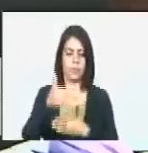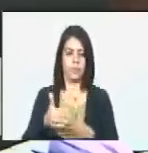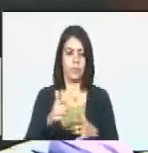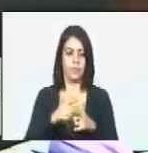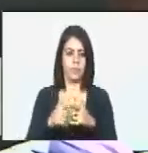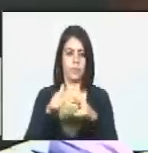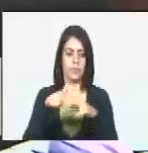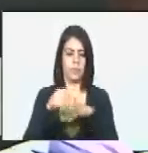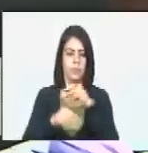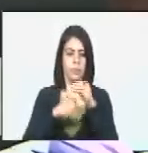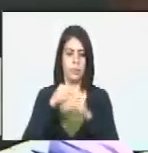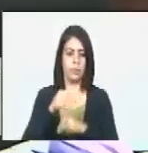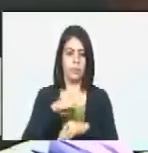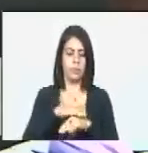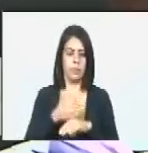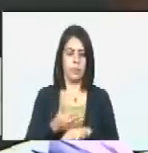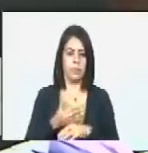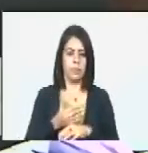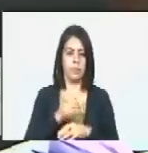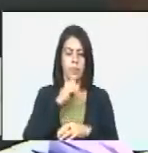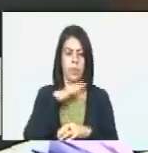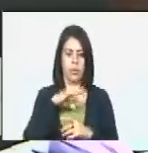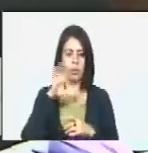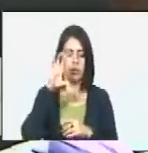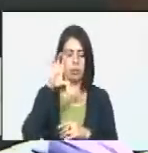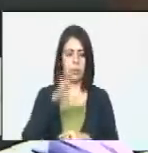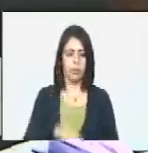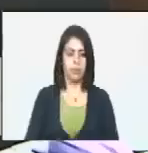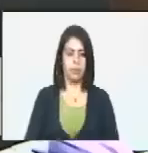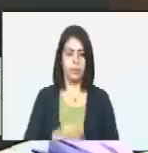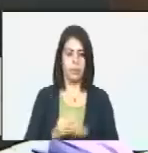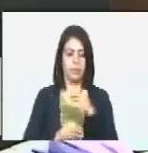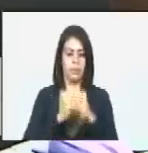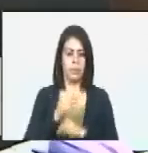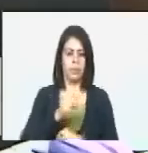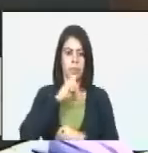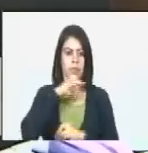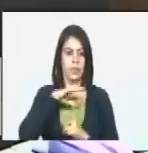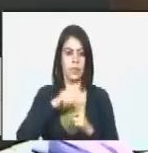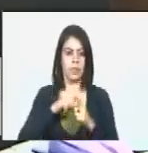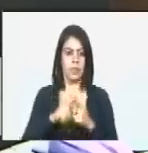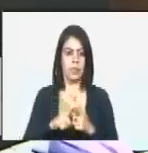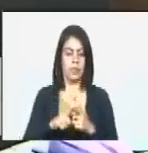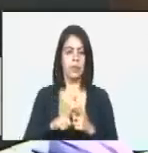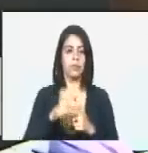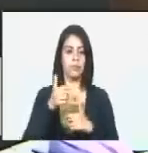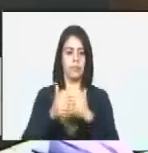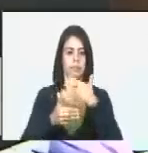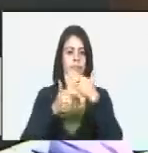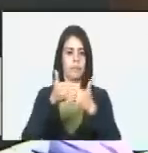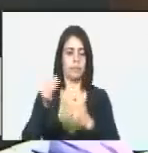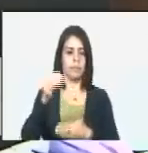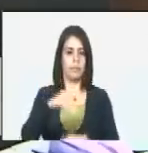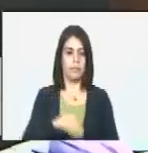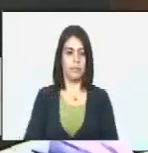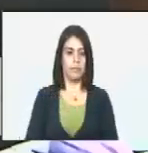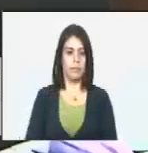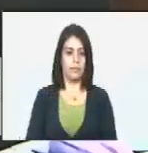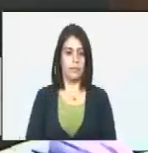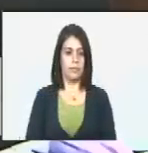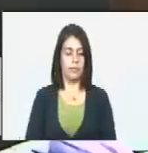hacerse historia del país, para hacerse historia contemporánea, para